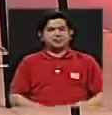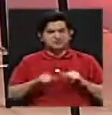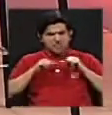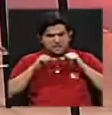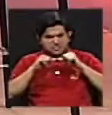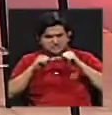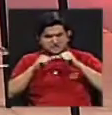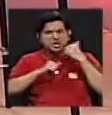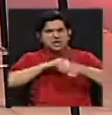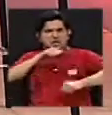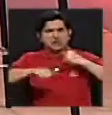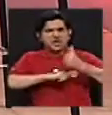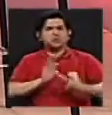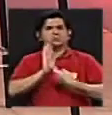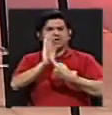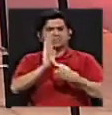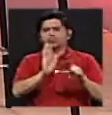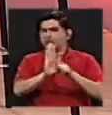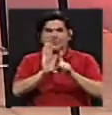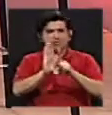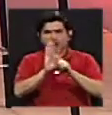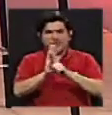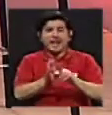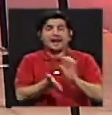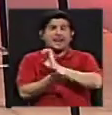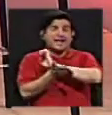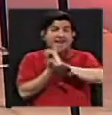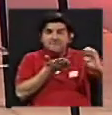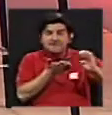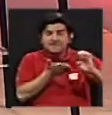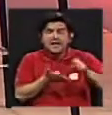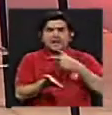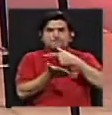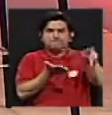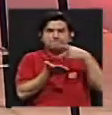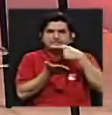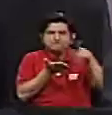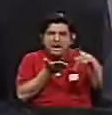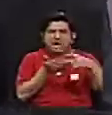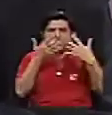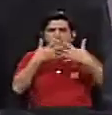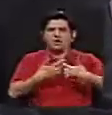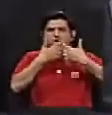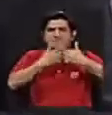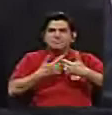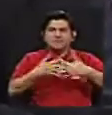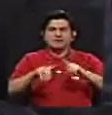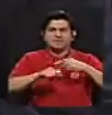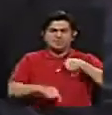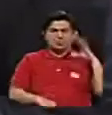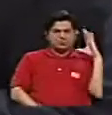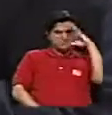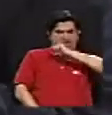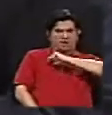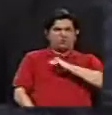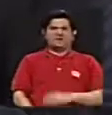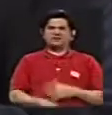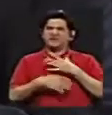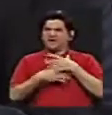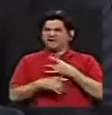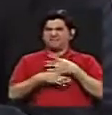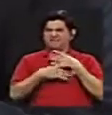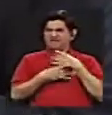por demostrar la ilegalidad para impedir el pago a la empresa. Pero uno percibe que más bien hay un